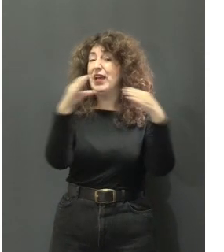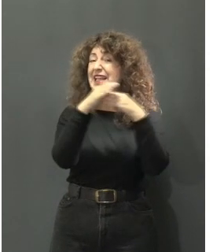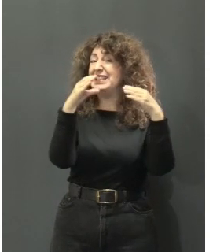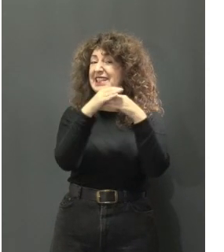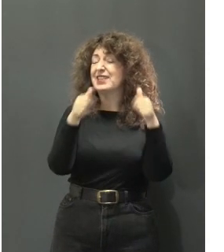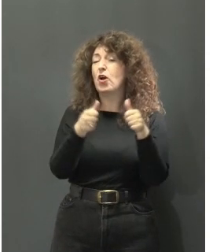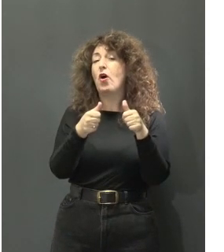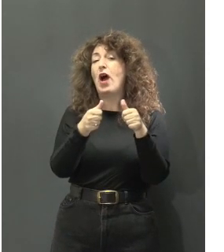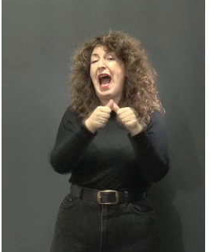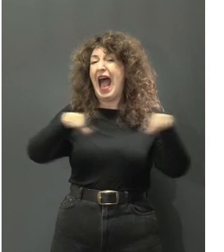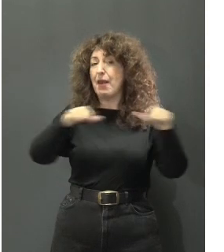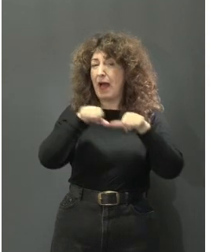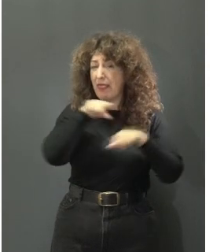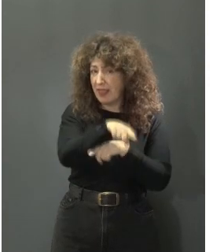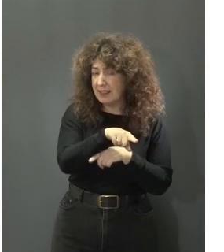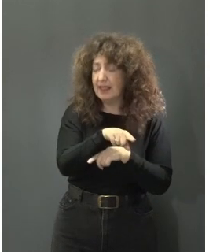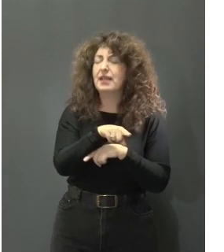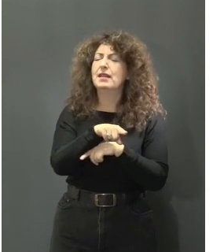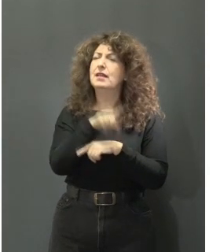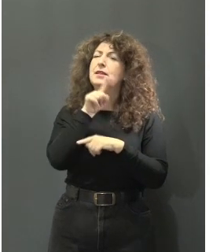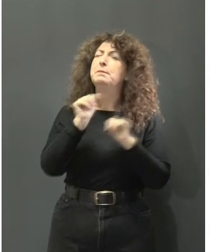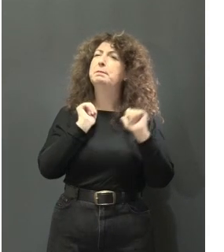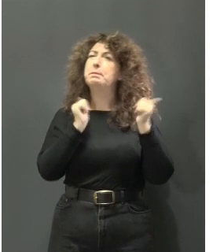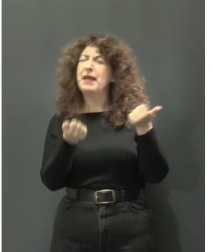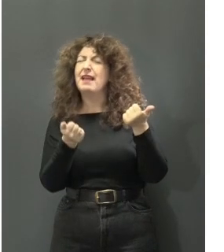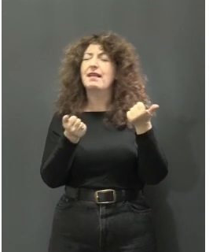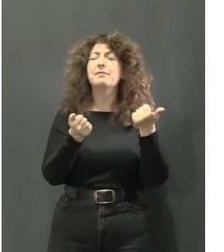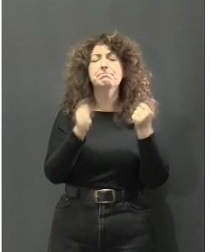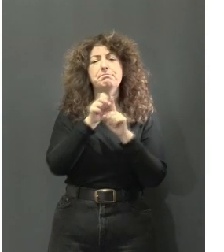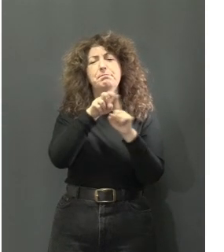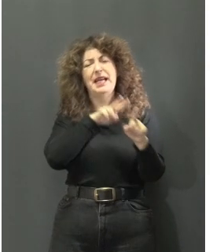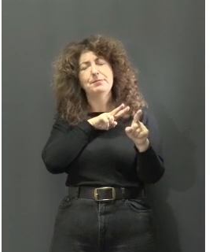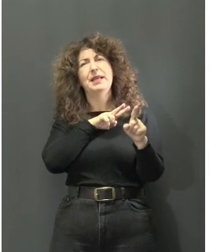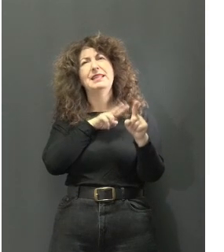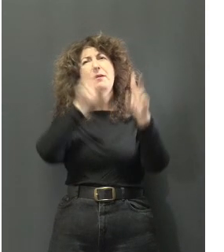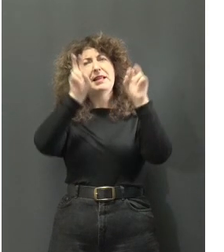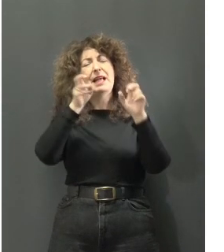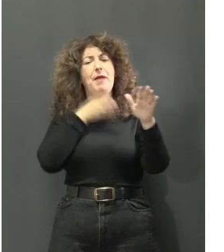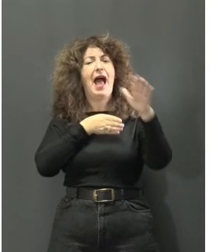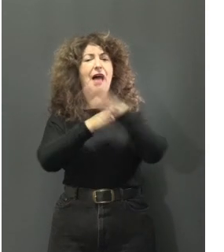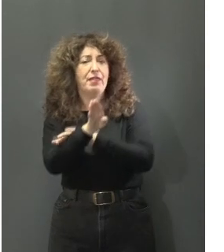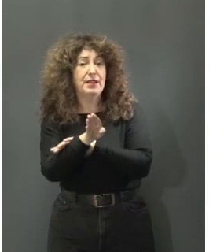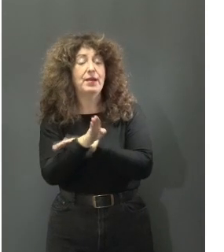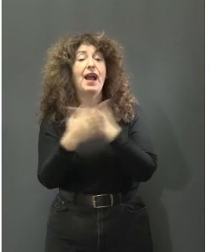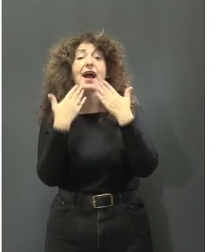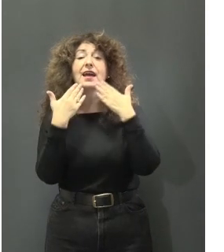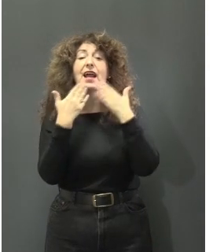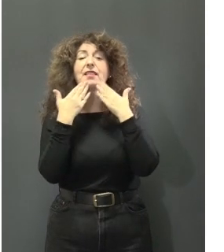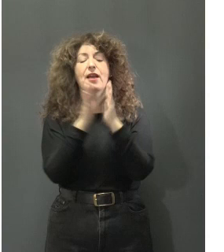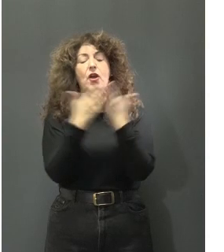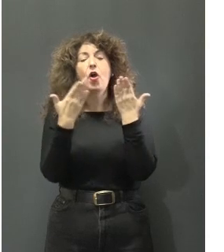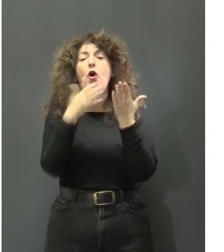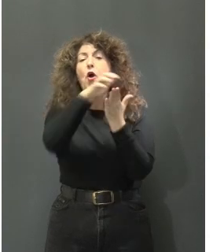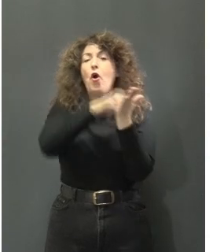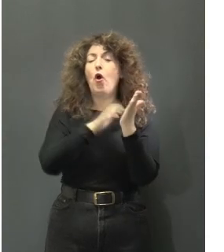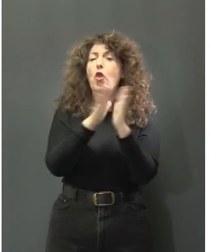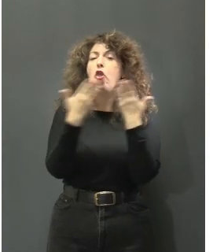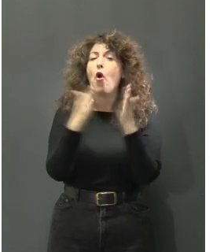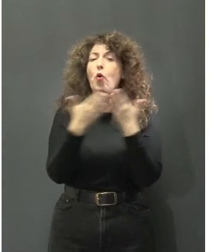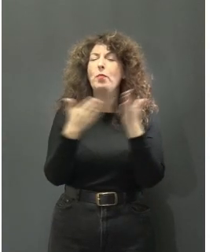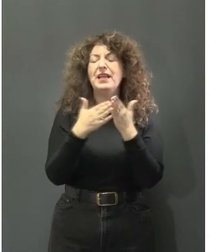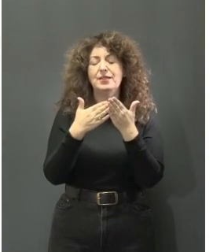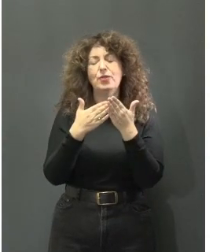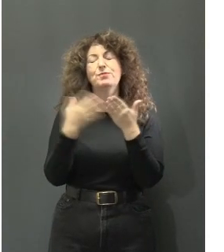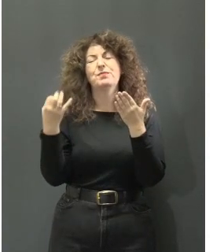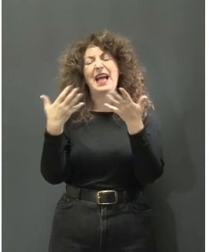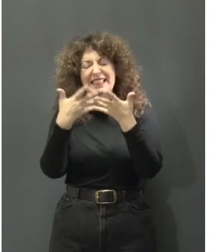se realizó una primera aproximación a la perspectiva de la accesibilidad con la publicación del documento que llevaba por título Textos